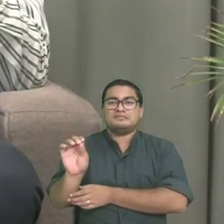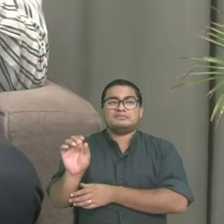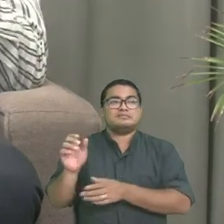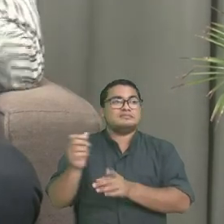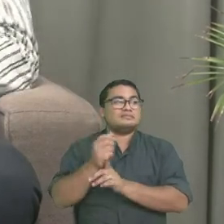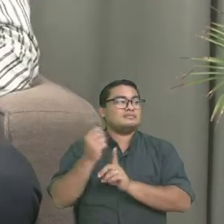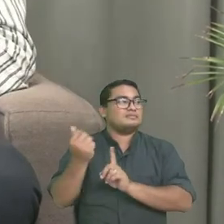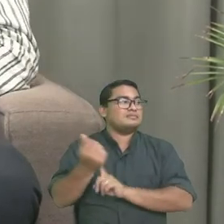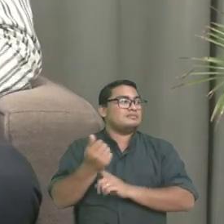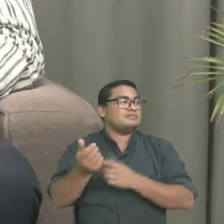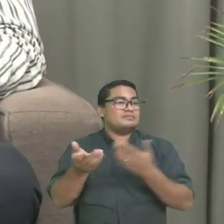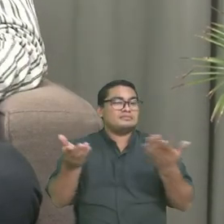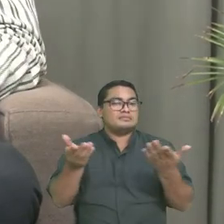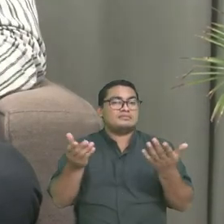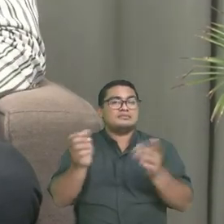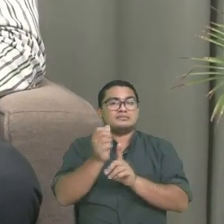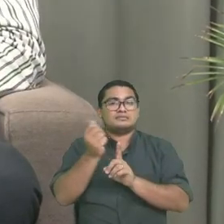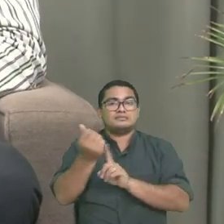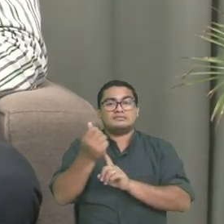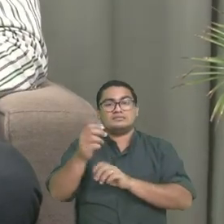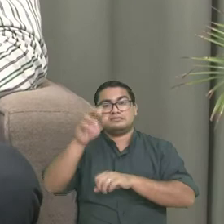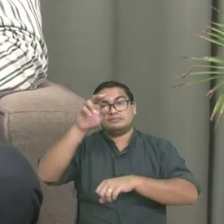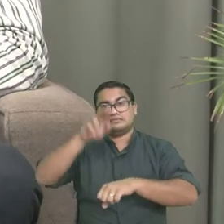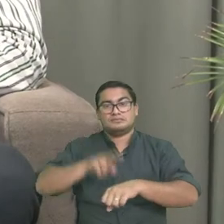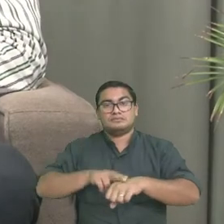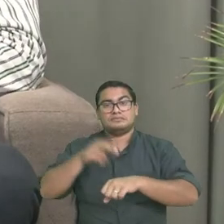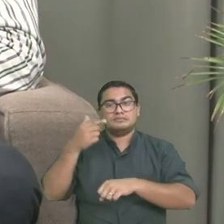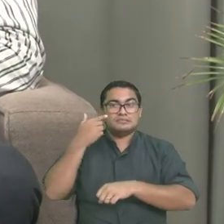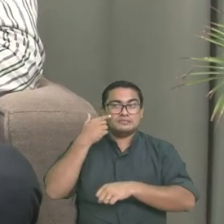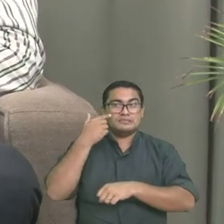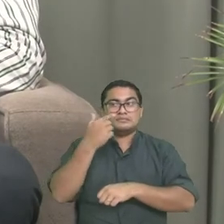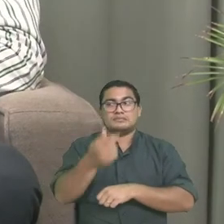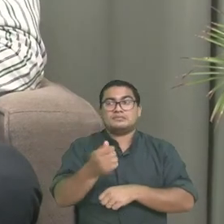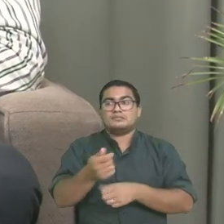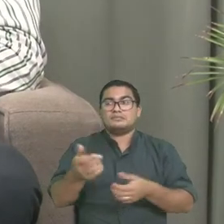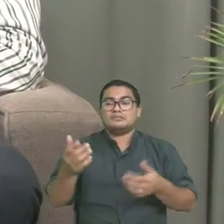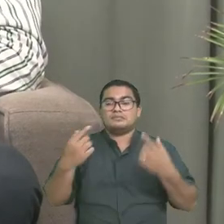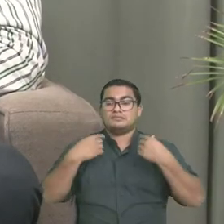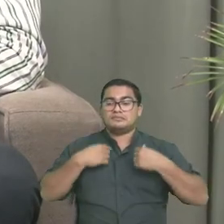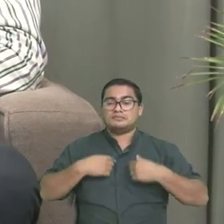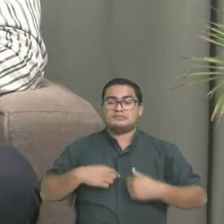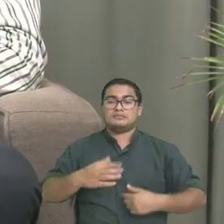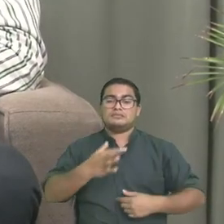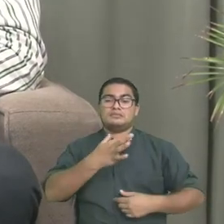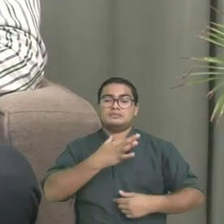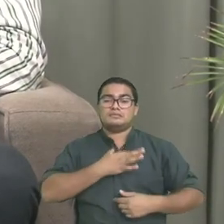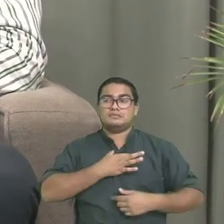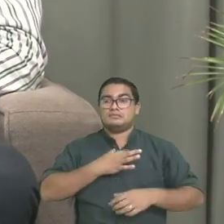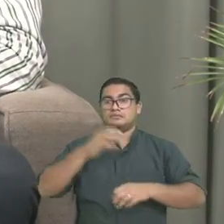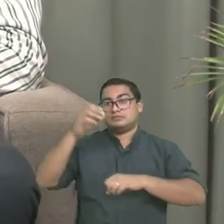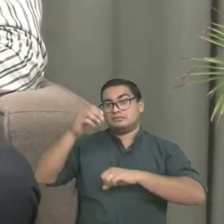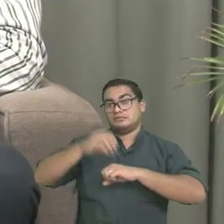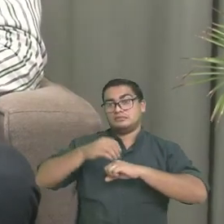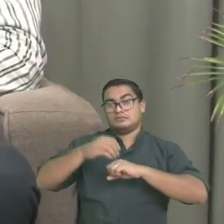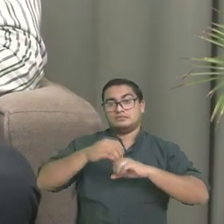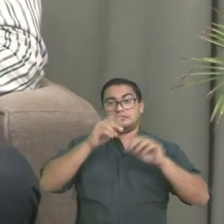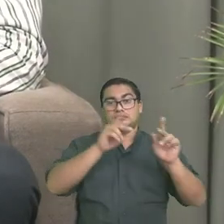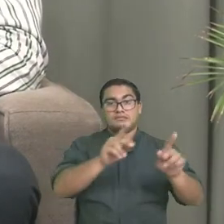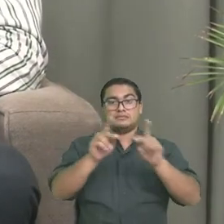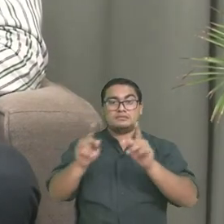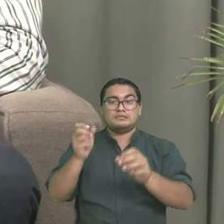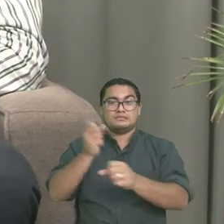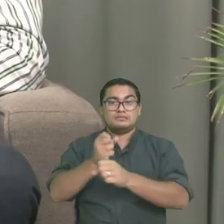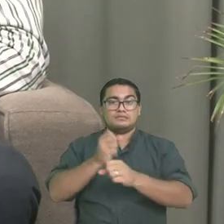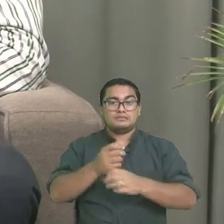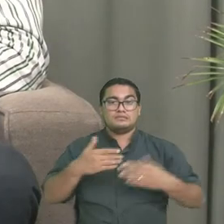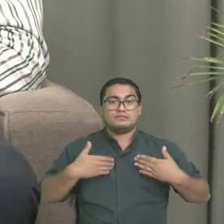salud, la Asamblea Nacional reconoció con la medalla de honor en oro a los trabajadores de la salud por el